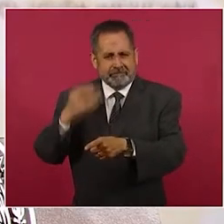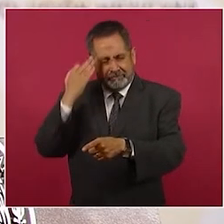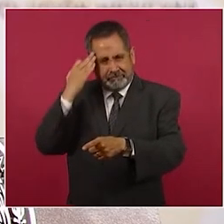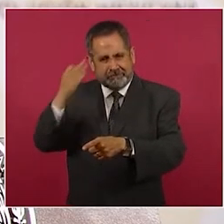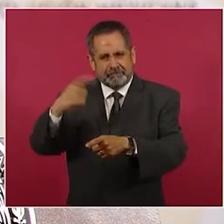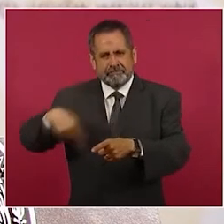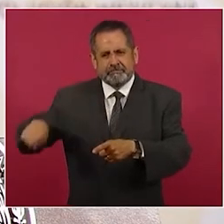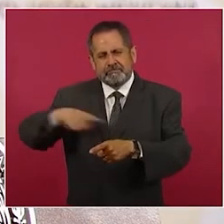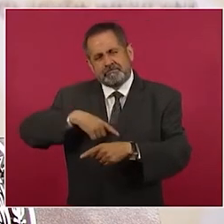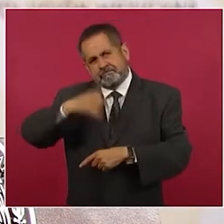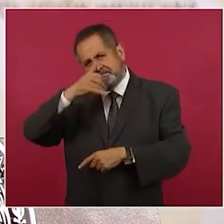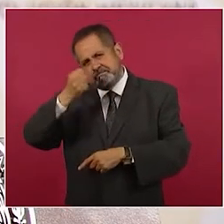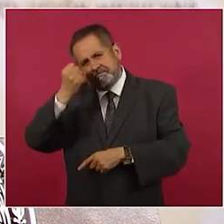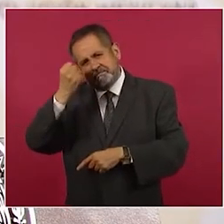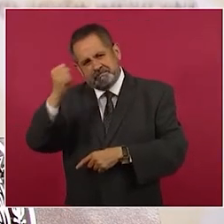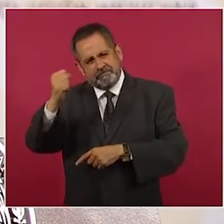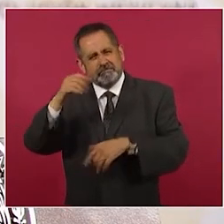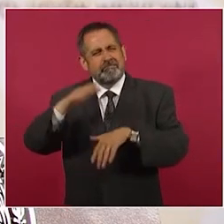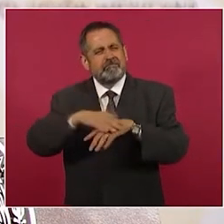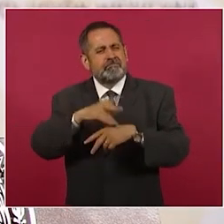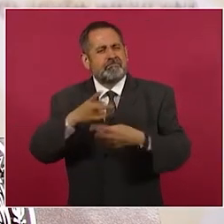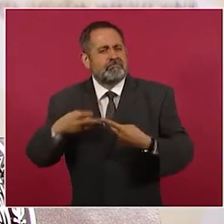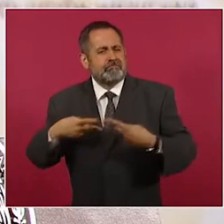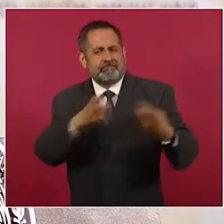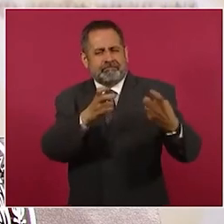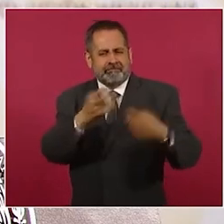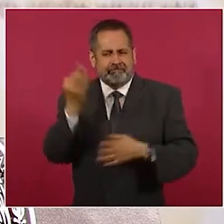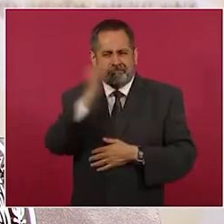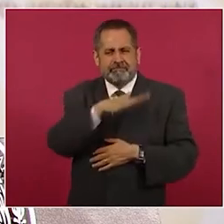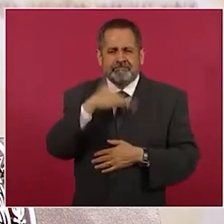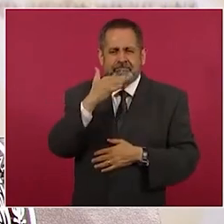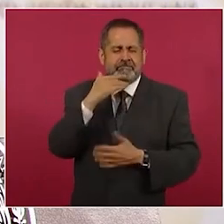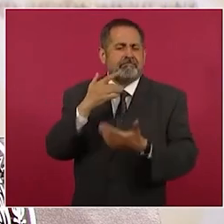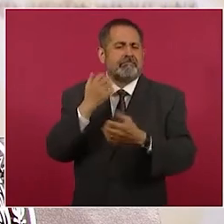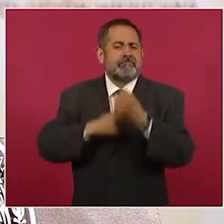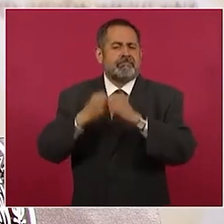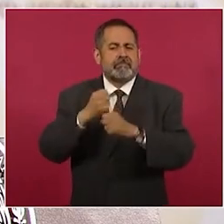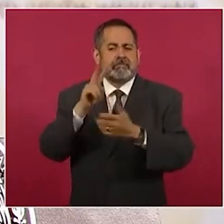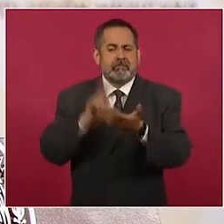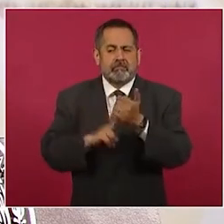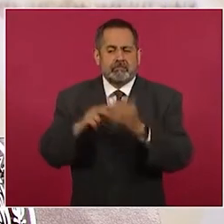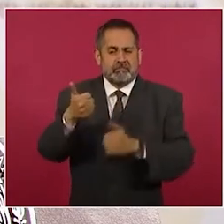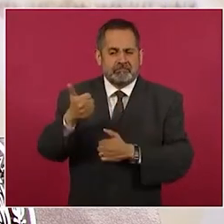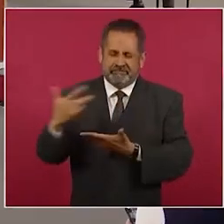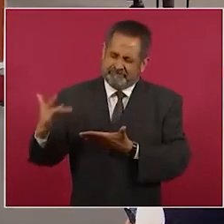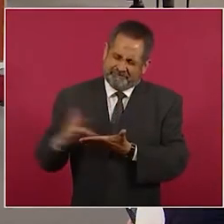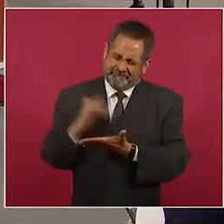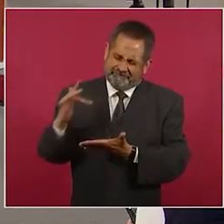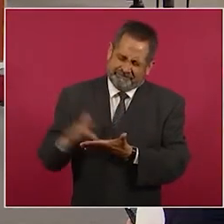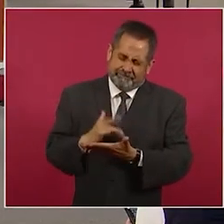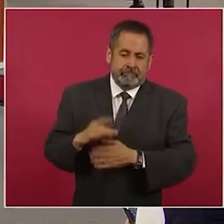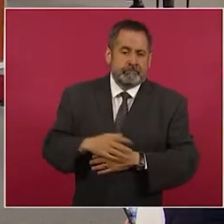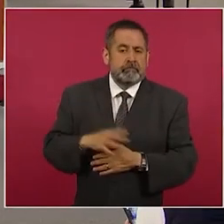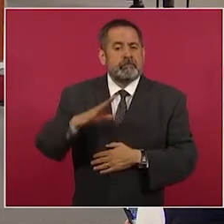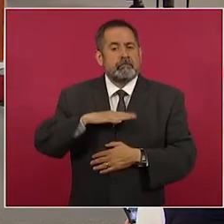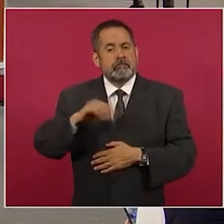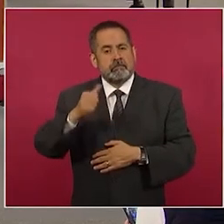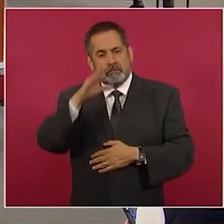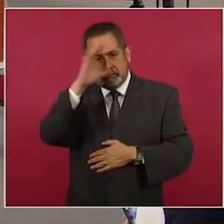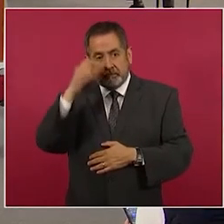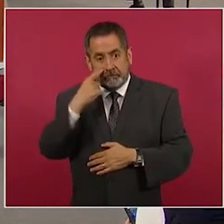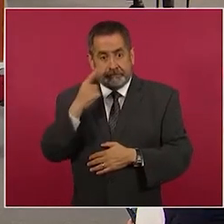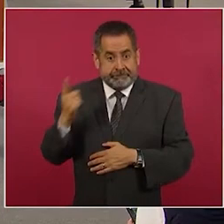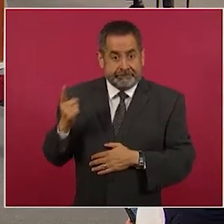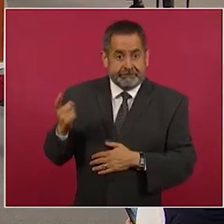estuvimos protestando por el fraude del 2006. Hay una foto también,